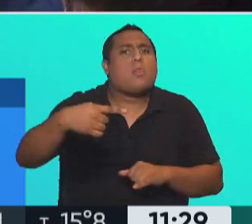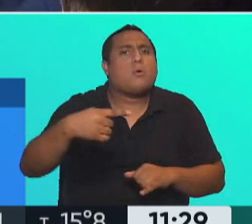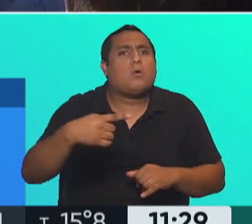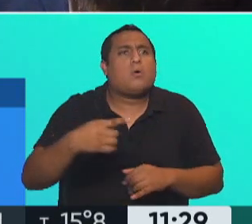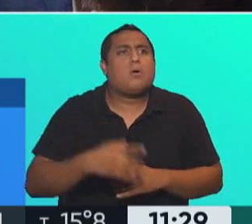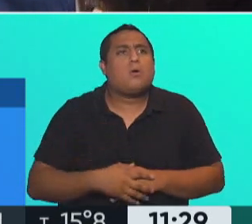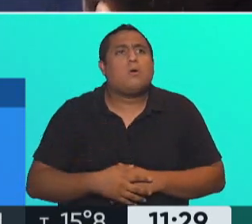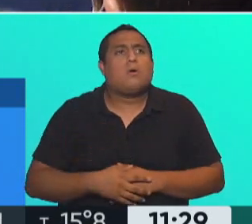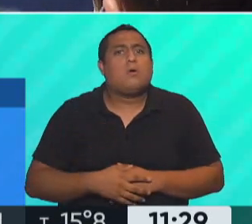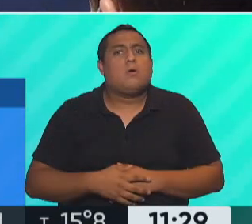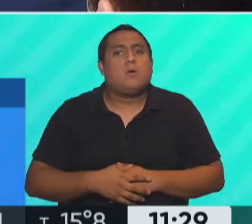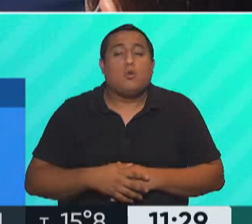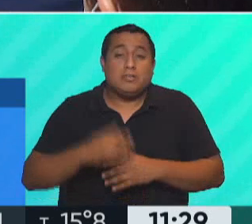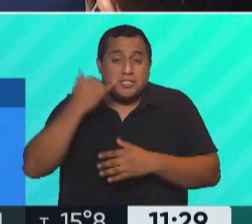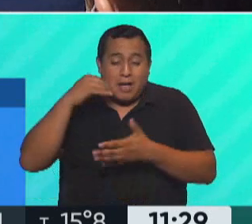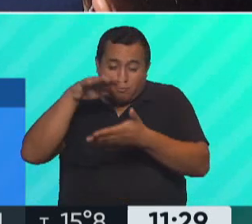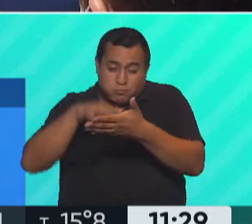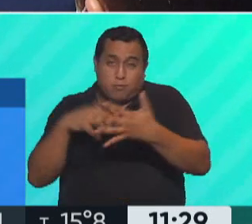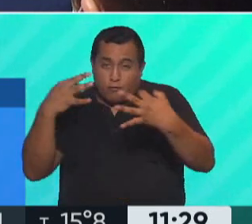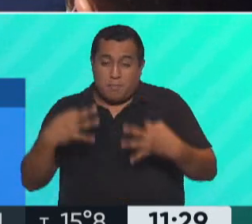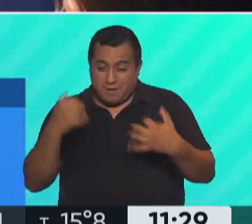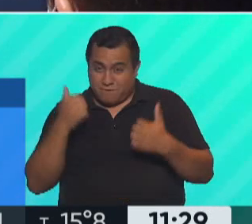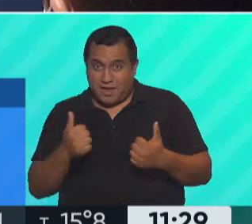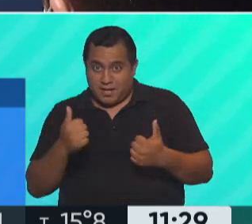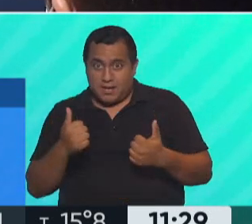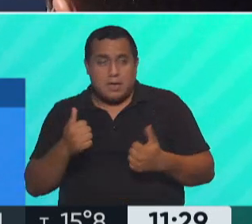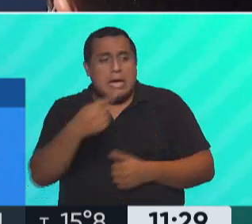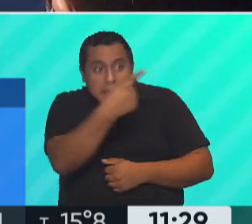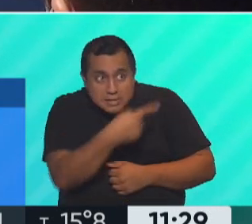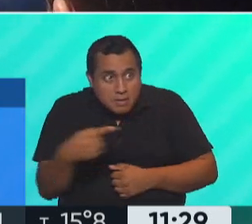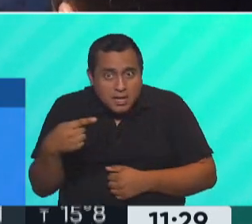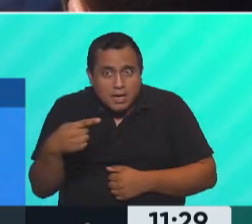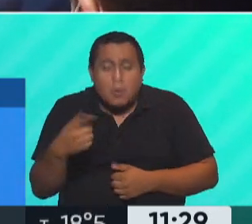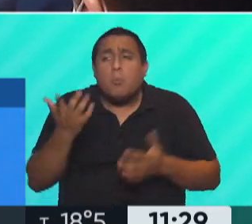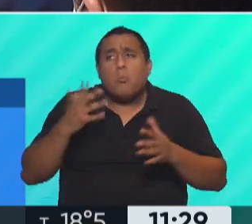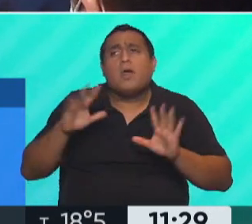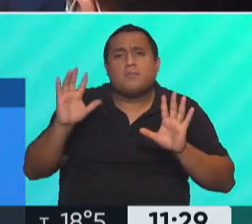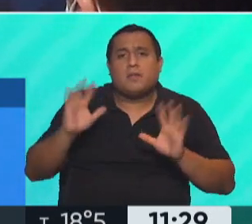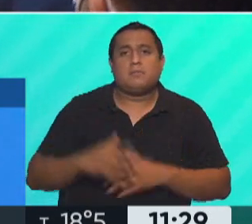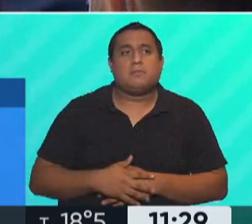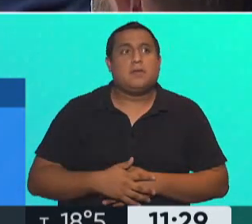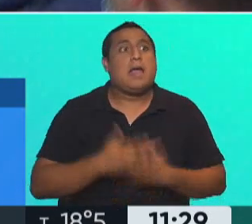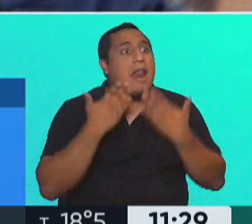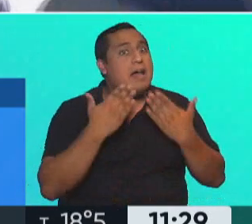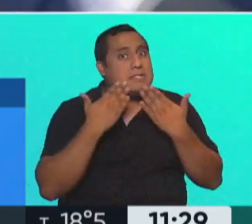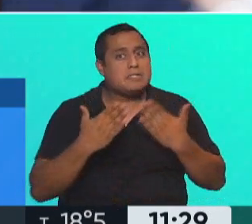acuerdo? Cuando estén formalizados los documentos, esperamos que sea en los próximos días. Es una posibilidad firme. Gracias.